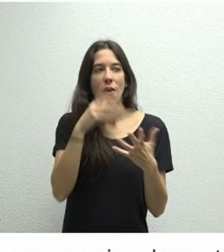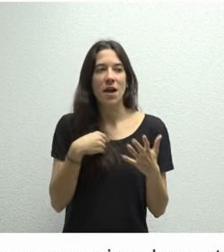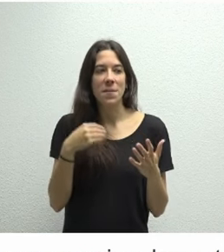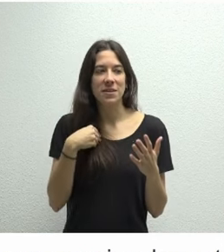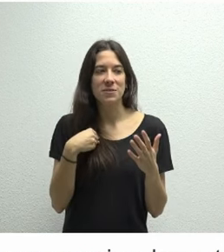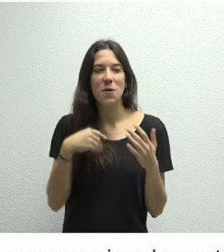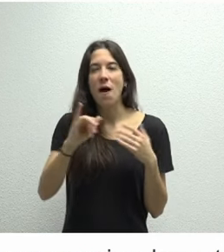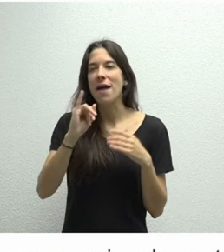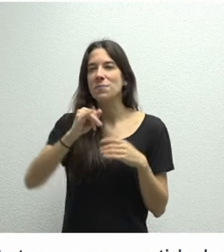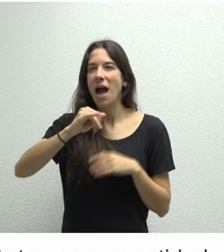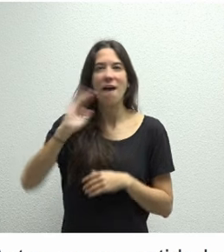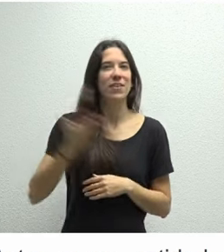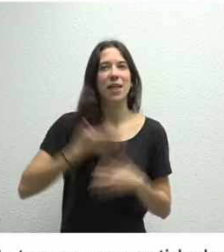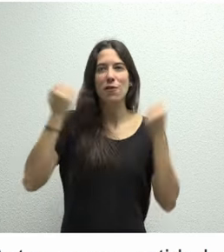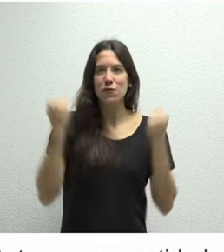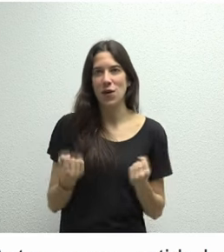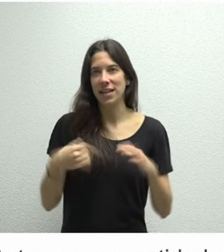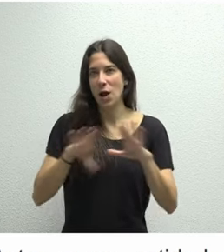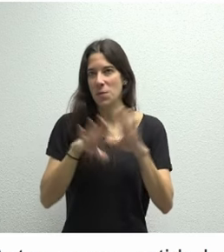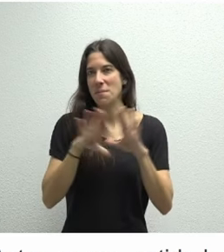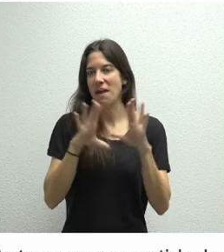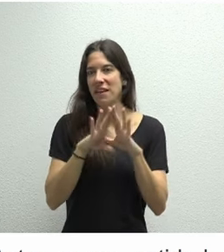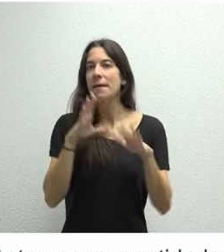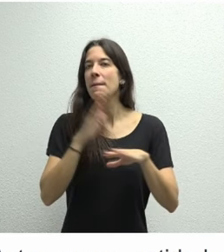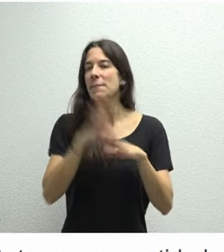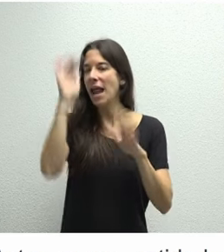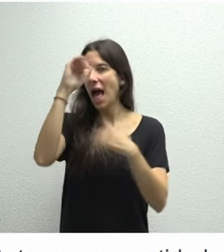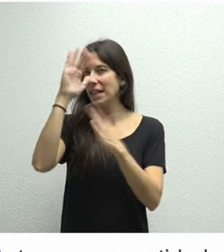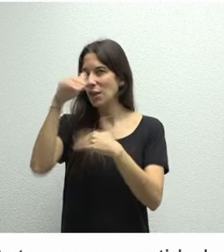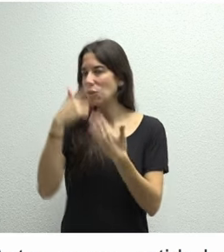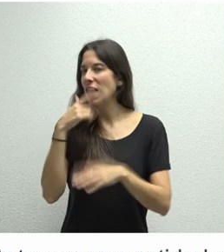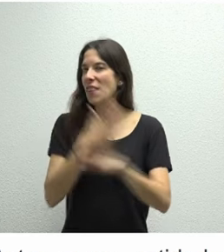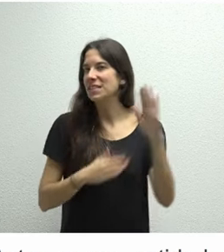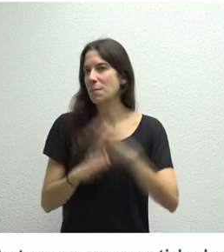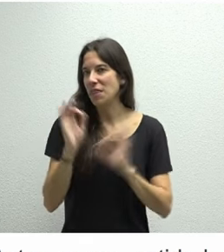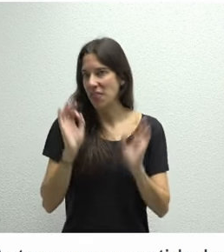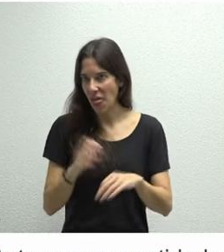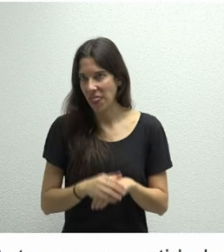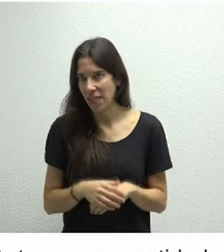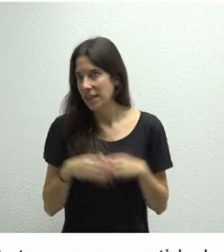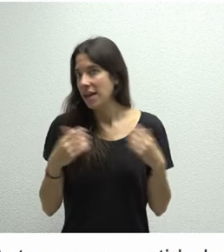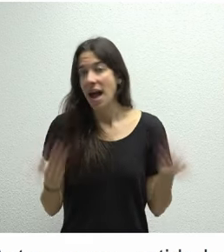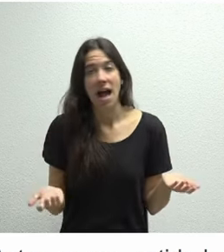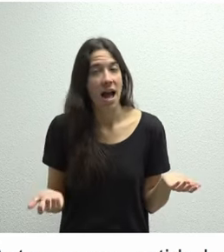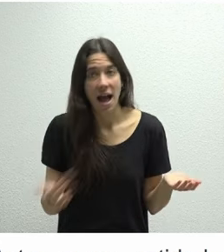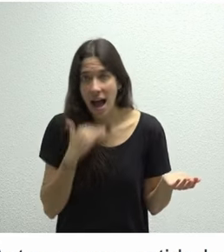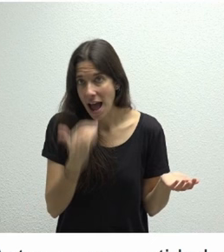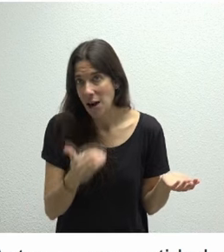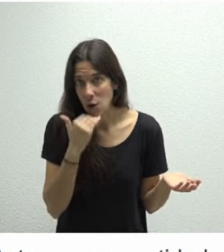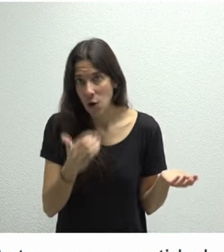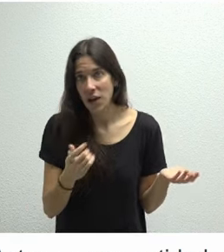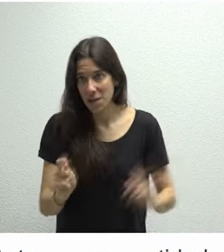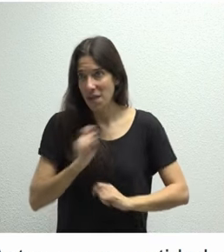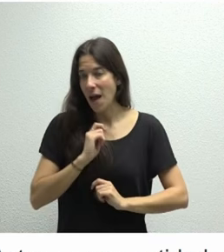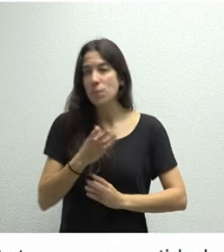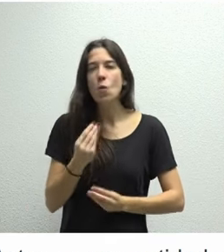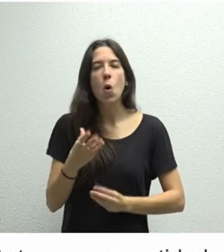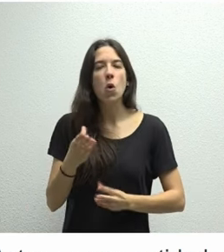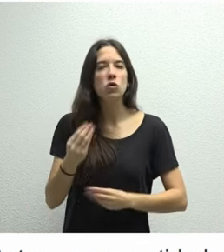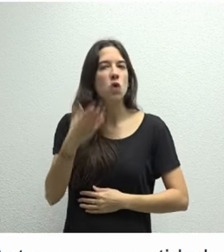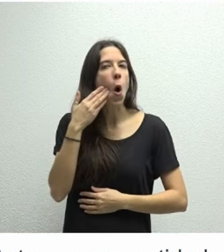mucha aceptación no en la comunidad de Madrid para la atención de la discapacidad cosa que no me puede llenar de más orgullo no y estamos